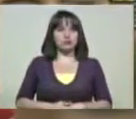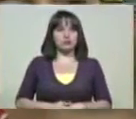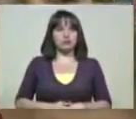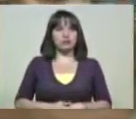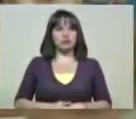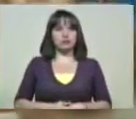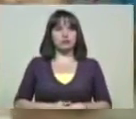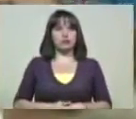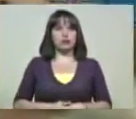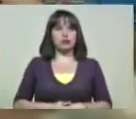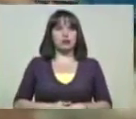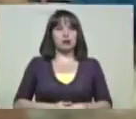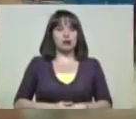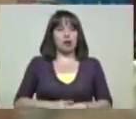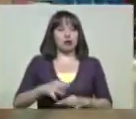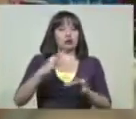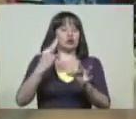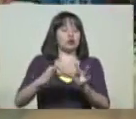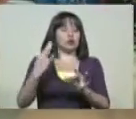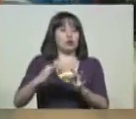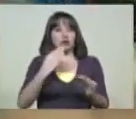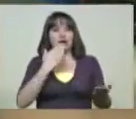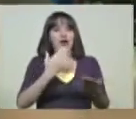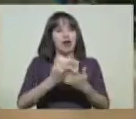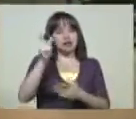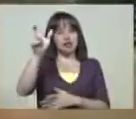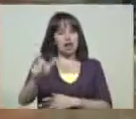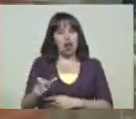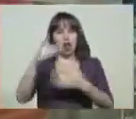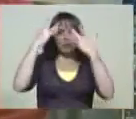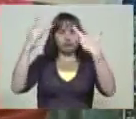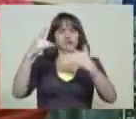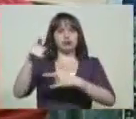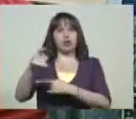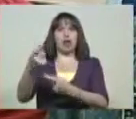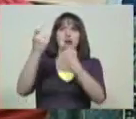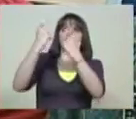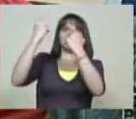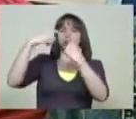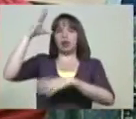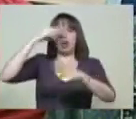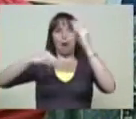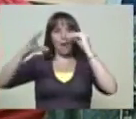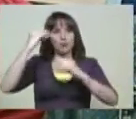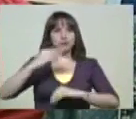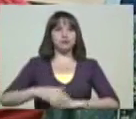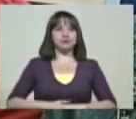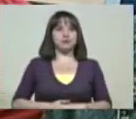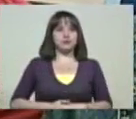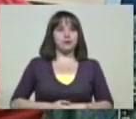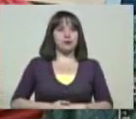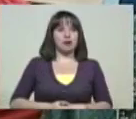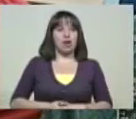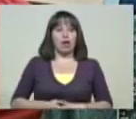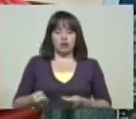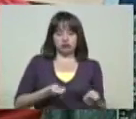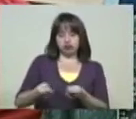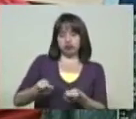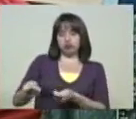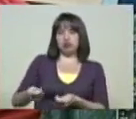afortunadamente fernando gracias a ti pudimos dejar la tentación a un